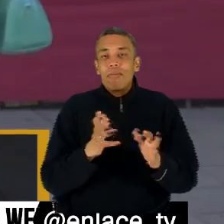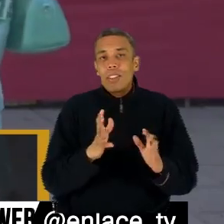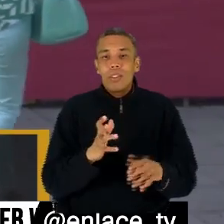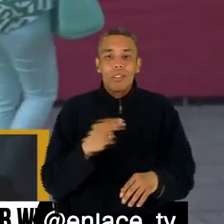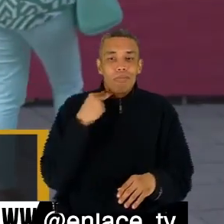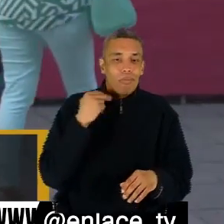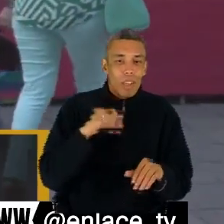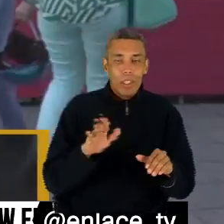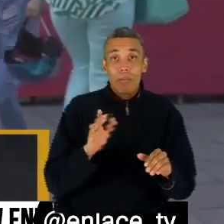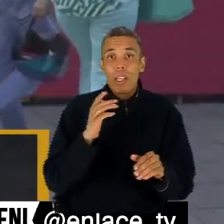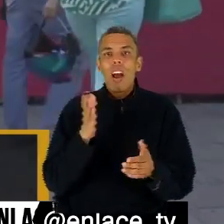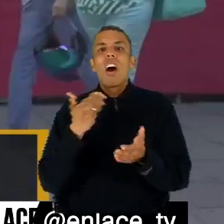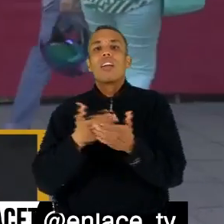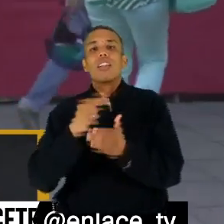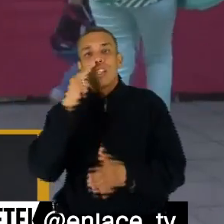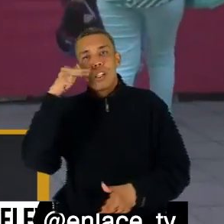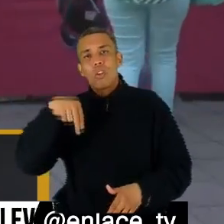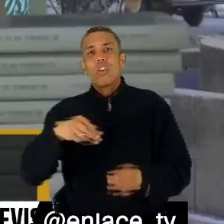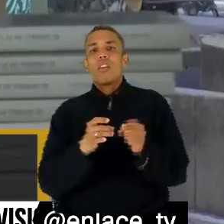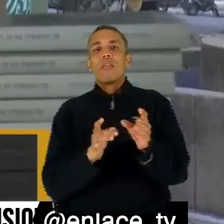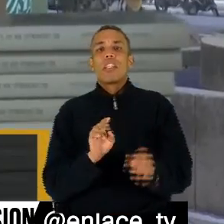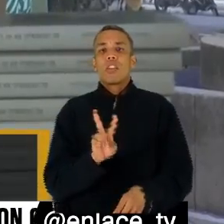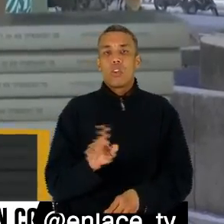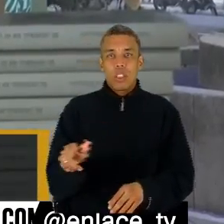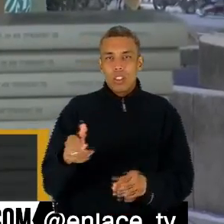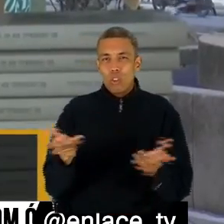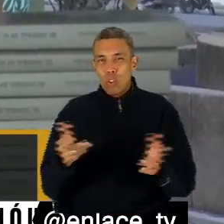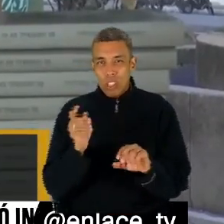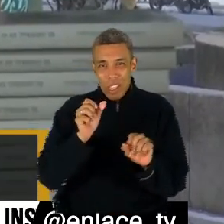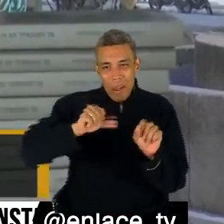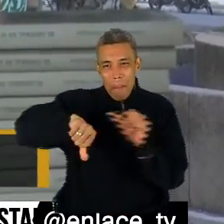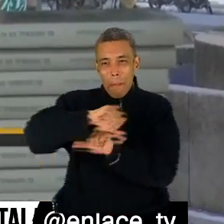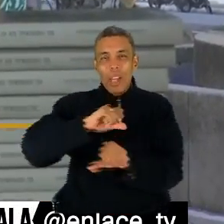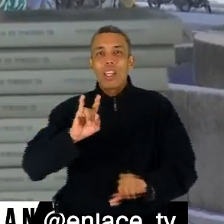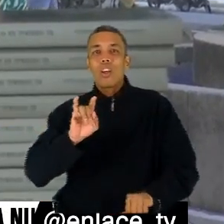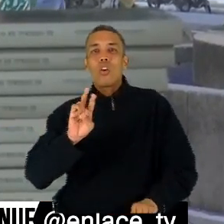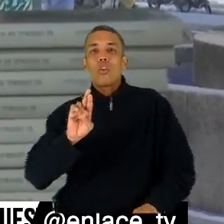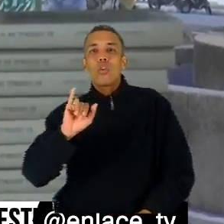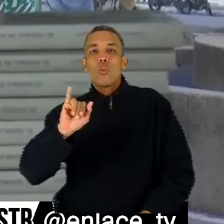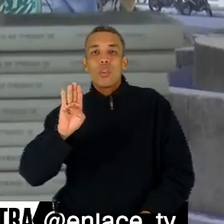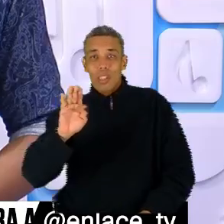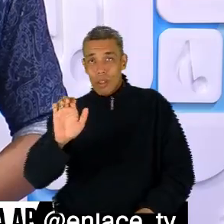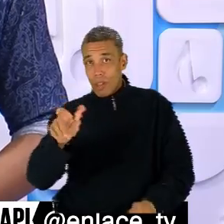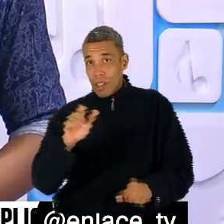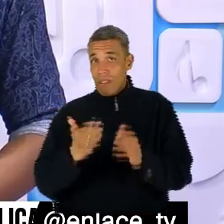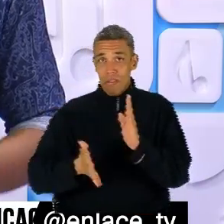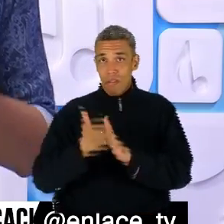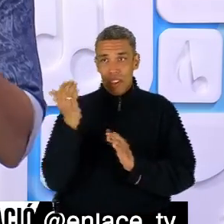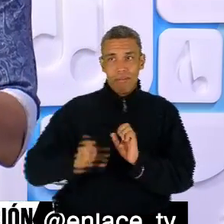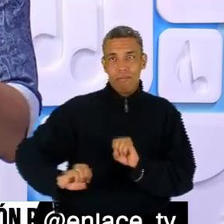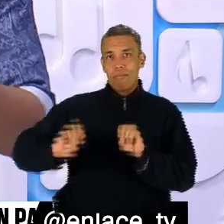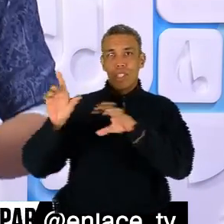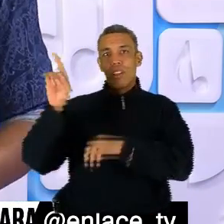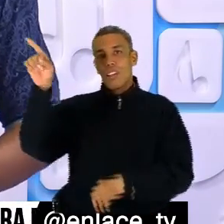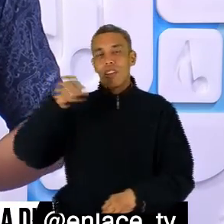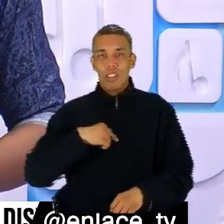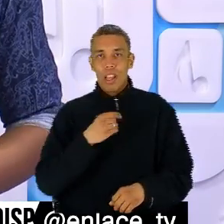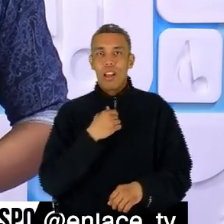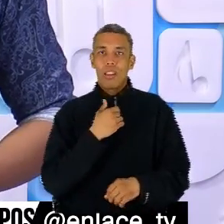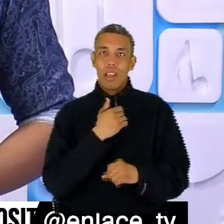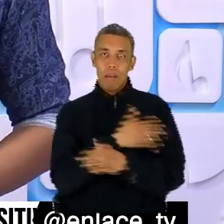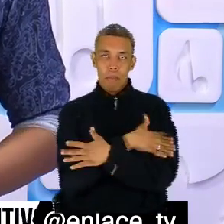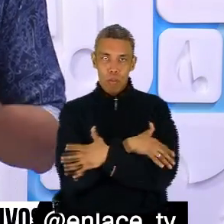estará la Feria del Libro en el Parque Uribe, de allí partirá hacia Pamplona, norte de Santander. Y ahí tenemos la